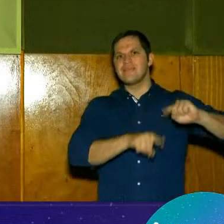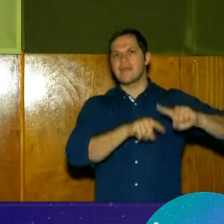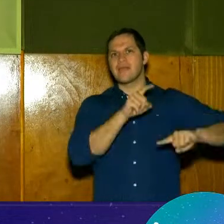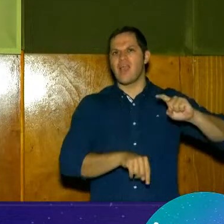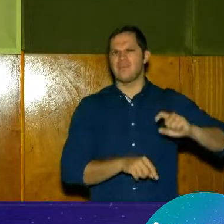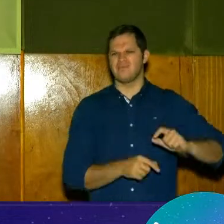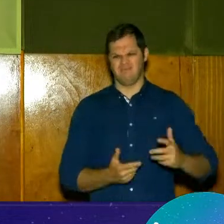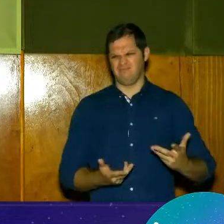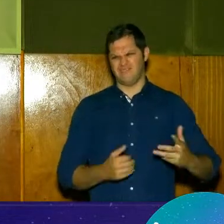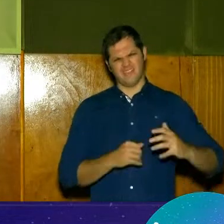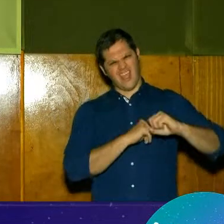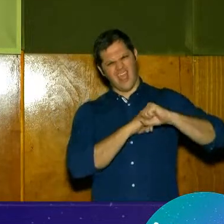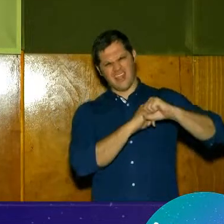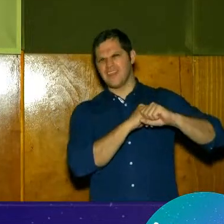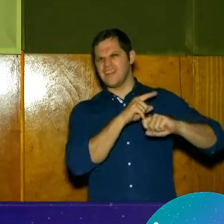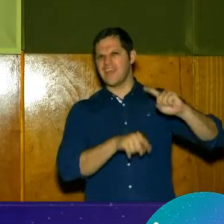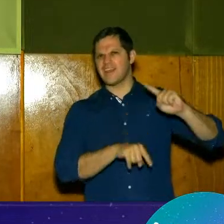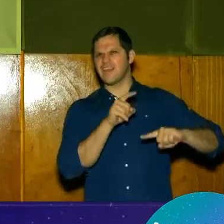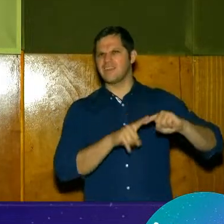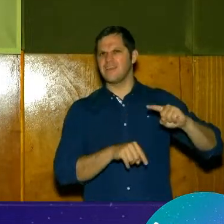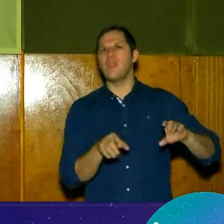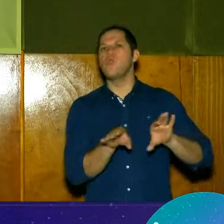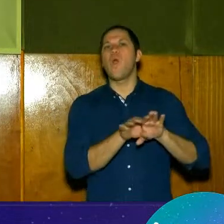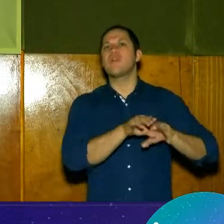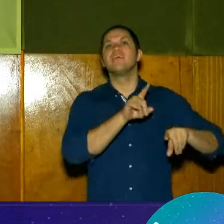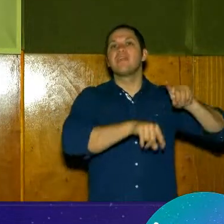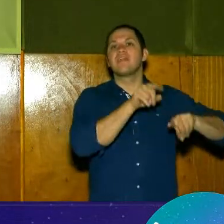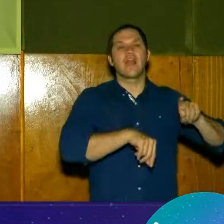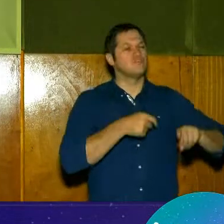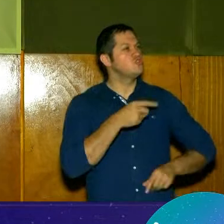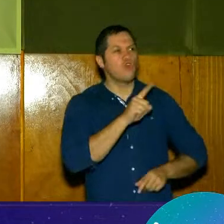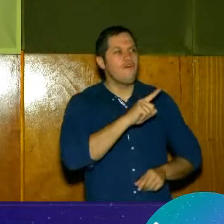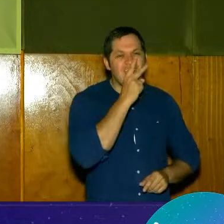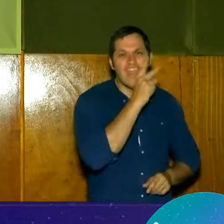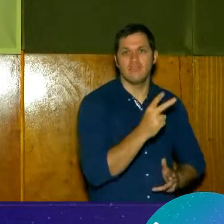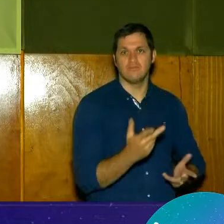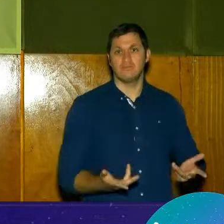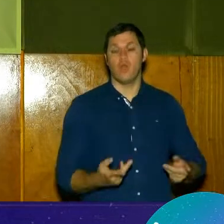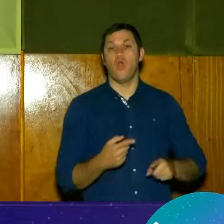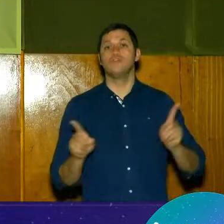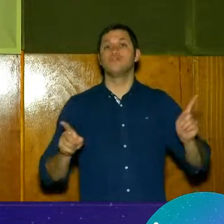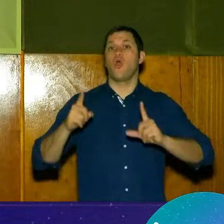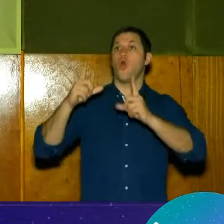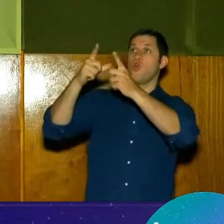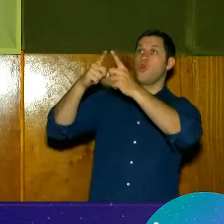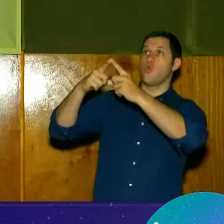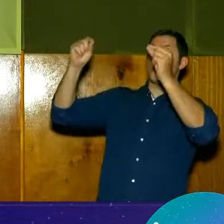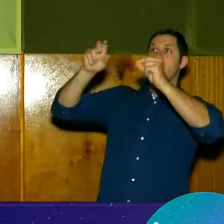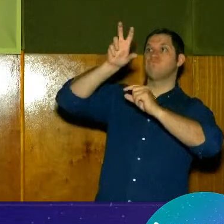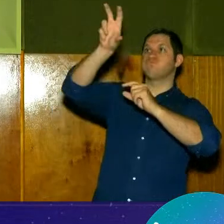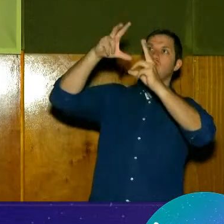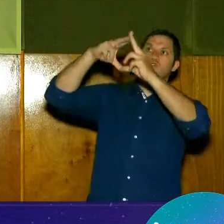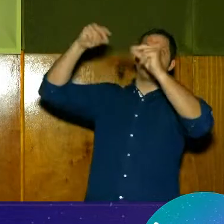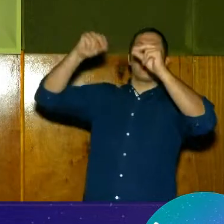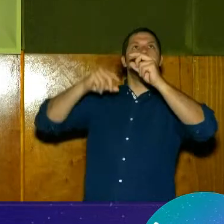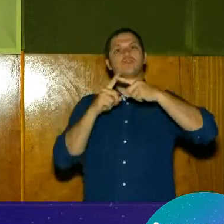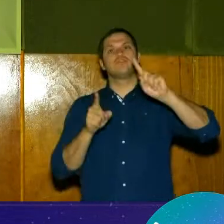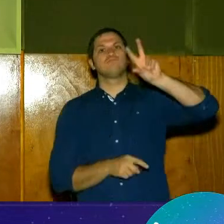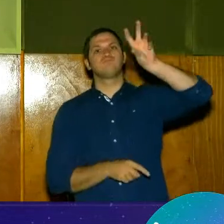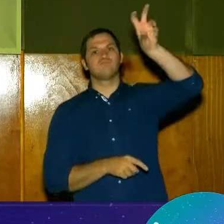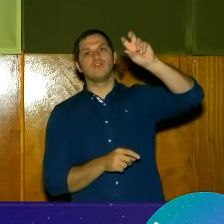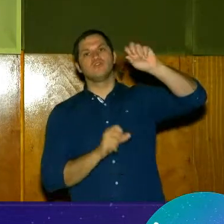objeto en uno vivía la tierra en otro vivía la anti tierra y la anti tierra era como una